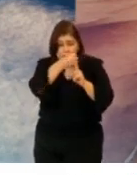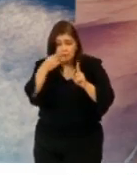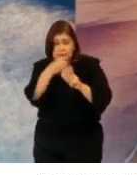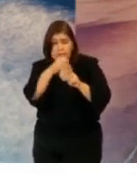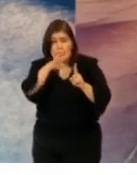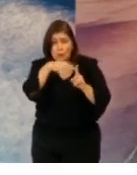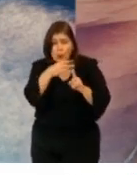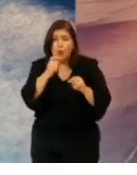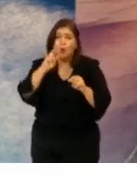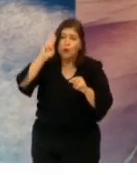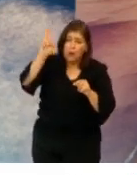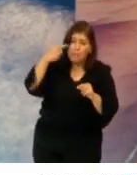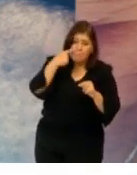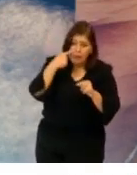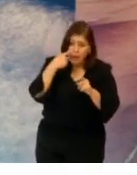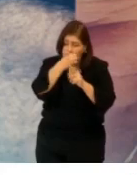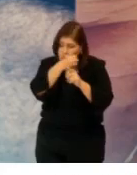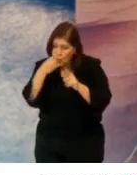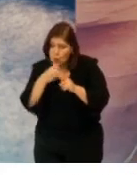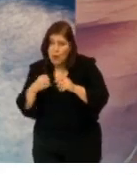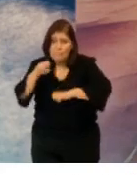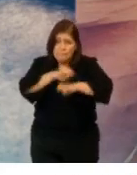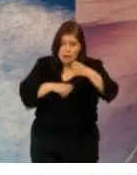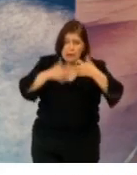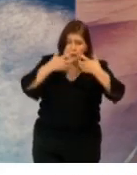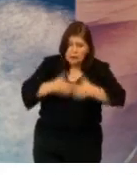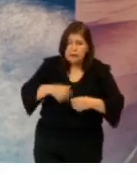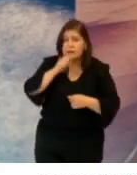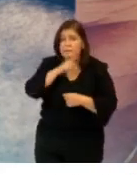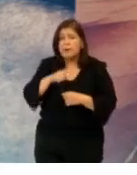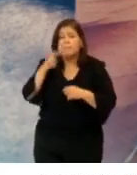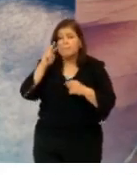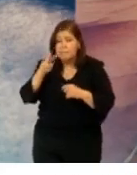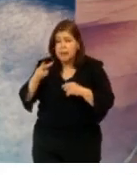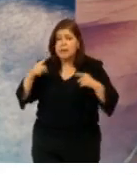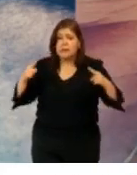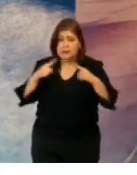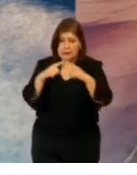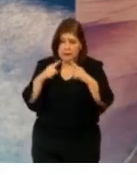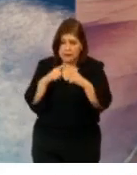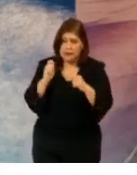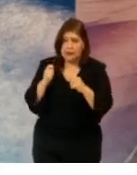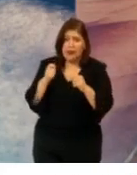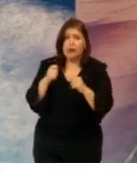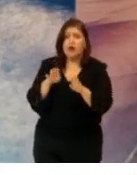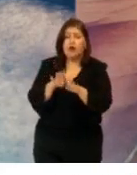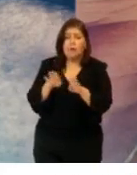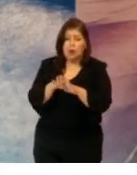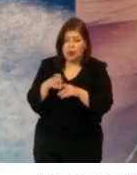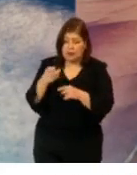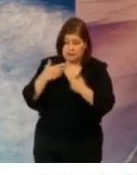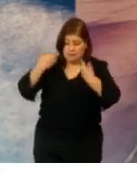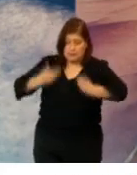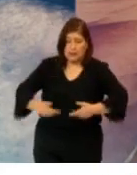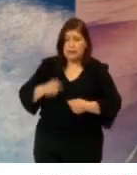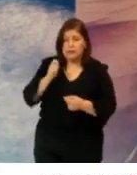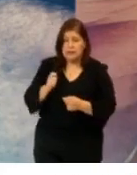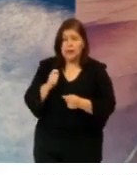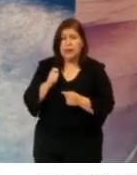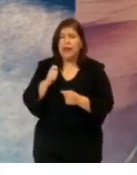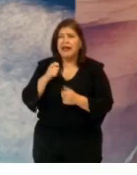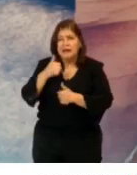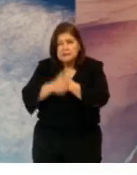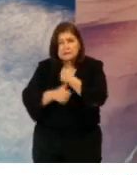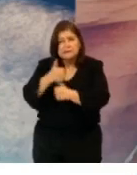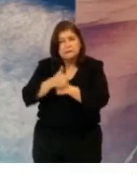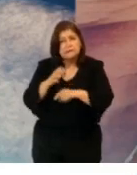de la universidad, mire las rutinas de la empresa, mire las rutinas de su iglesia. Eso es lo que somos. Entonces, el gran desafío es